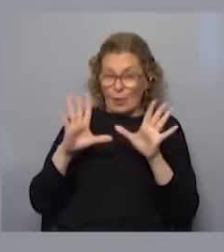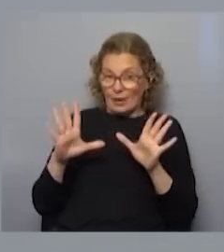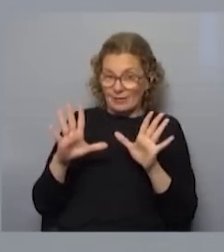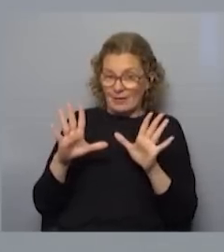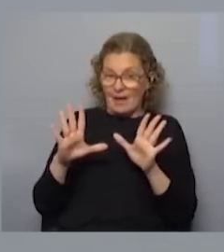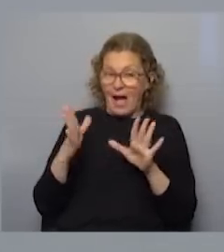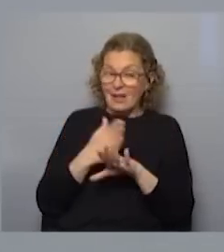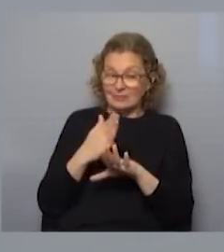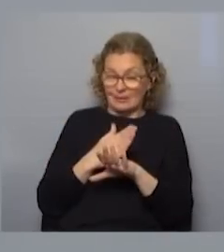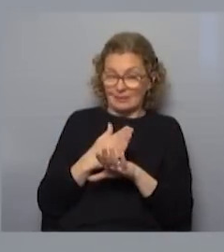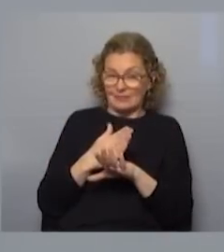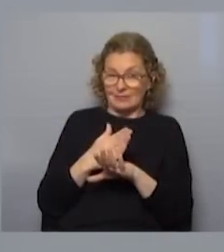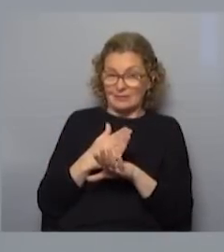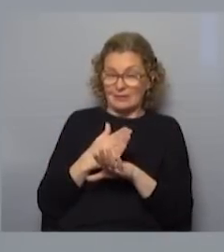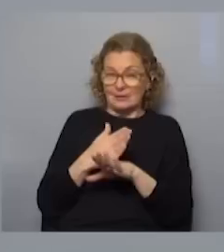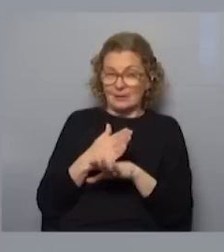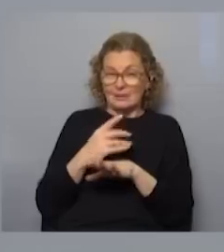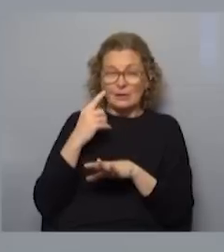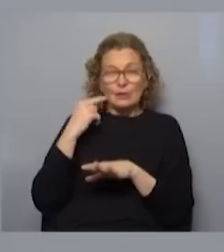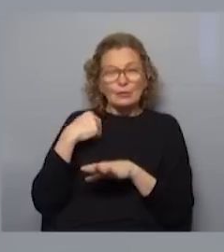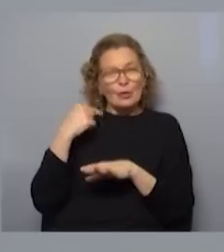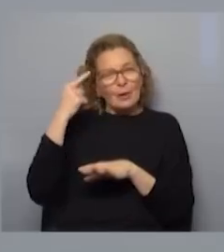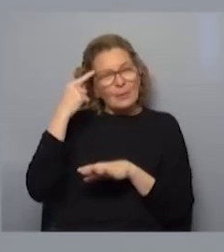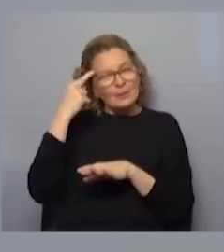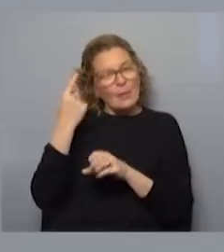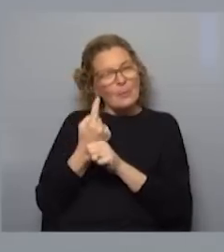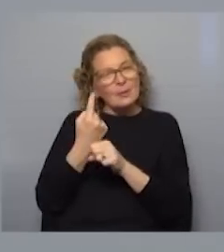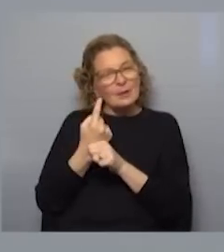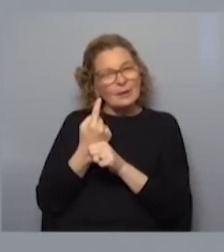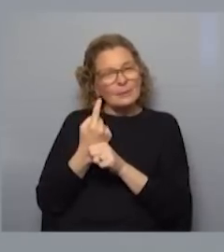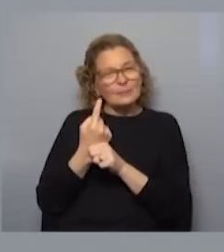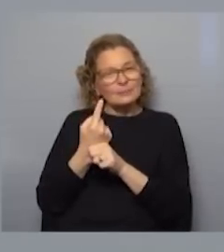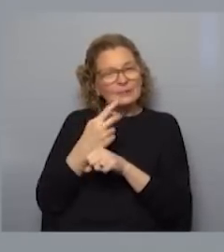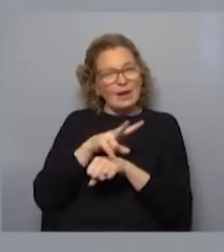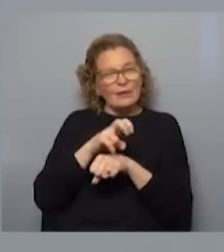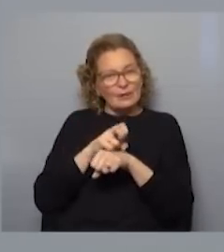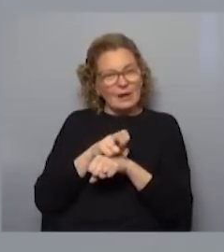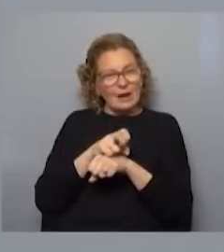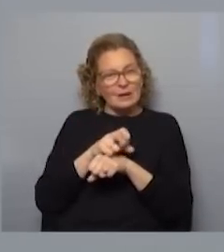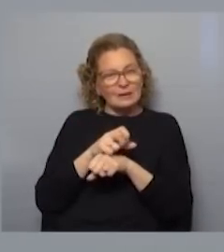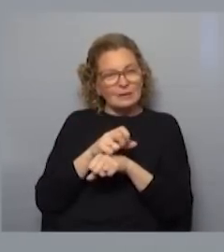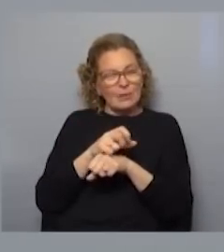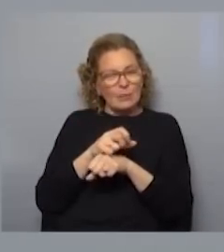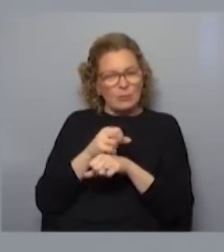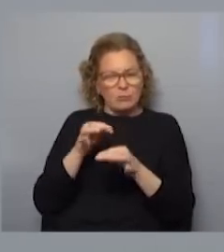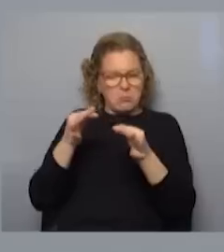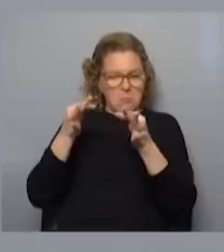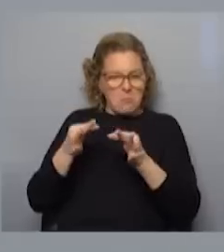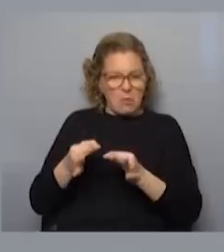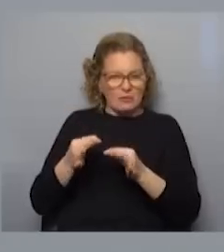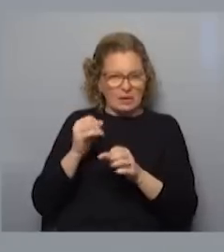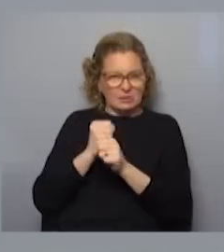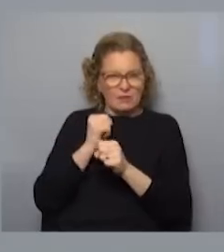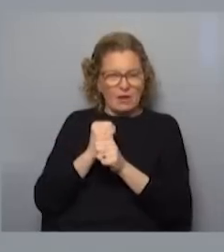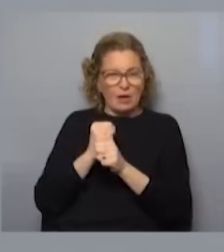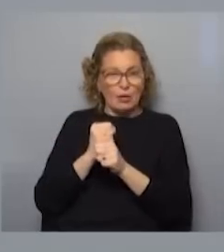este yo lo que creo que primero Considero que el fiscal actuó con la mayor corrección creo